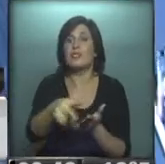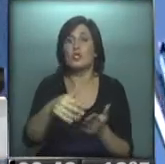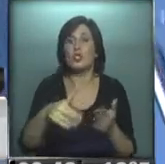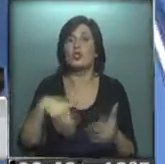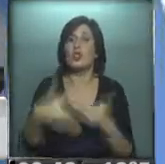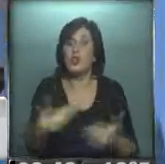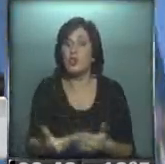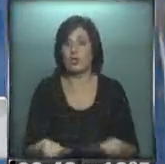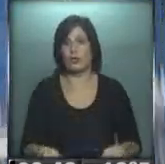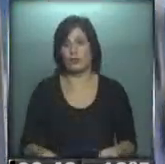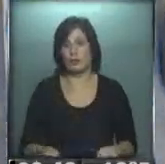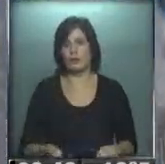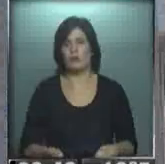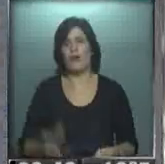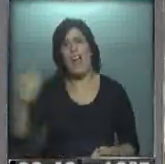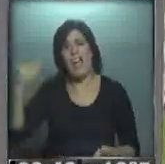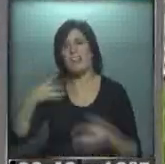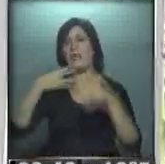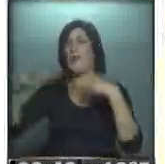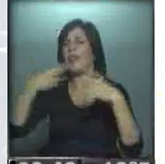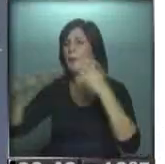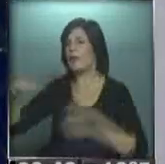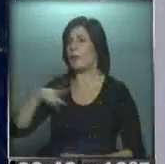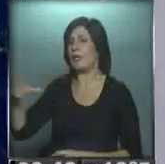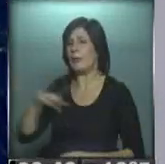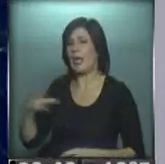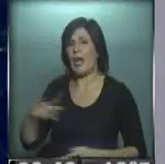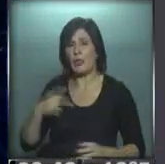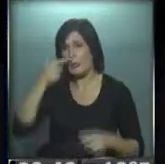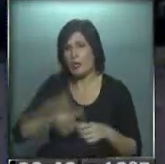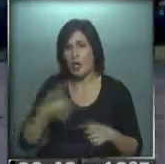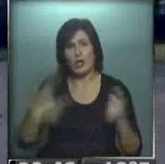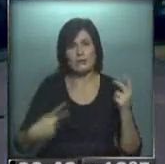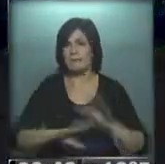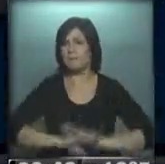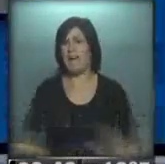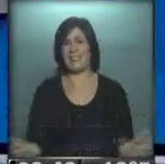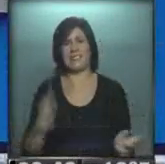la perversa página de la privatización del sector petrolero.